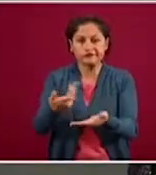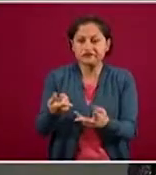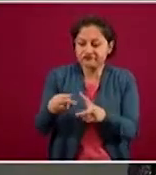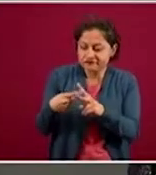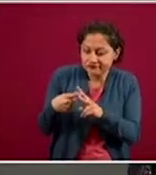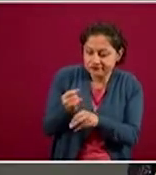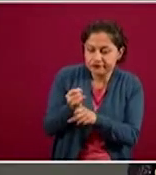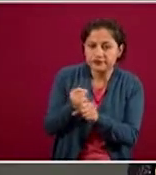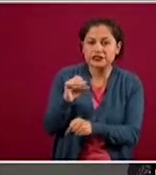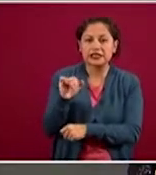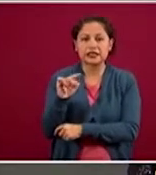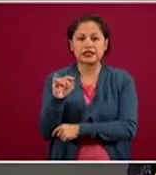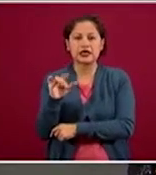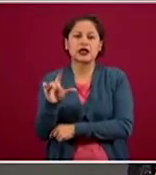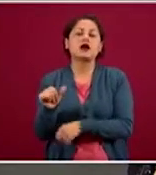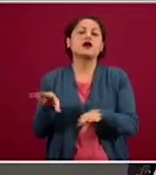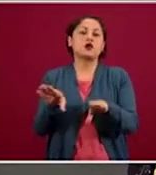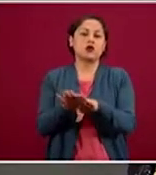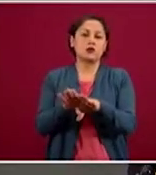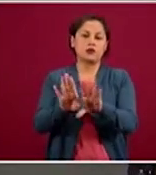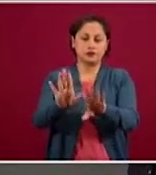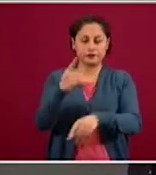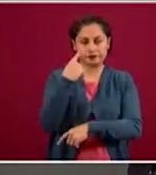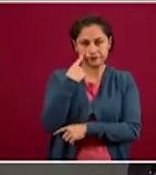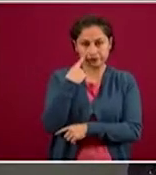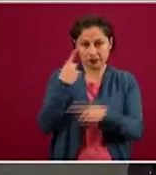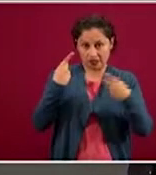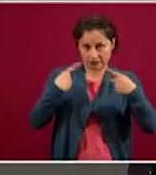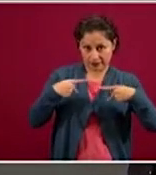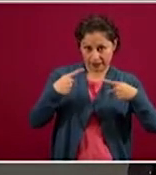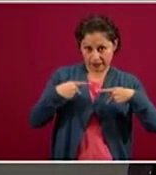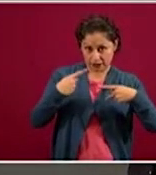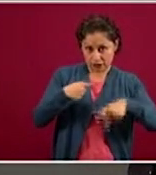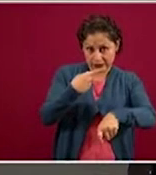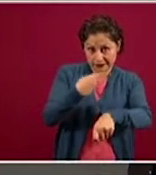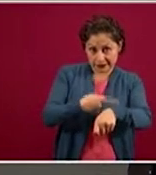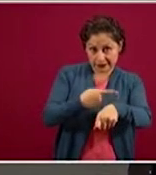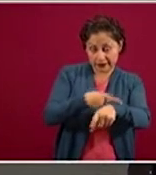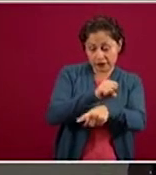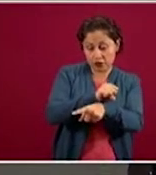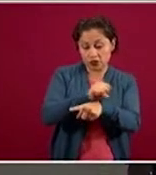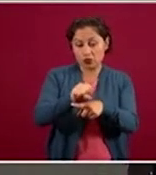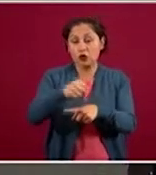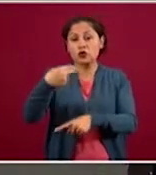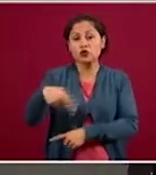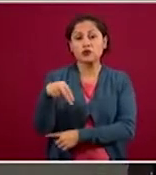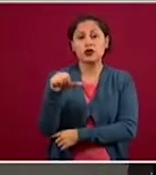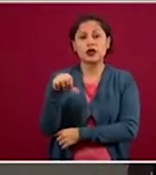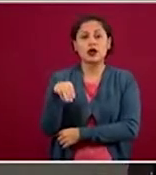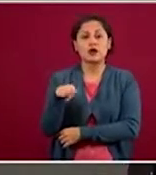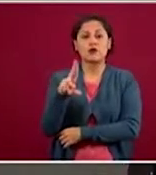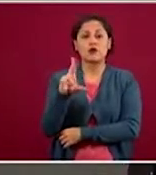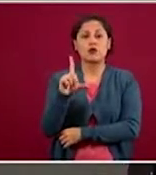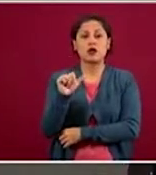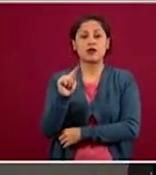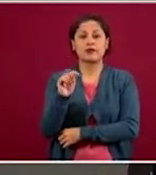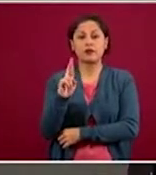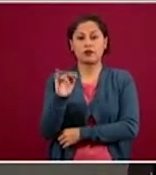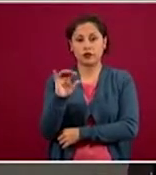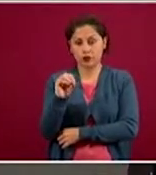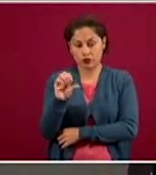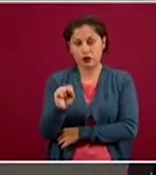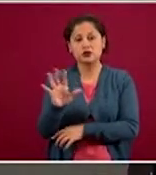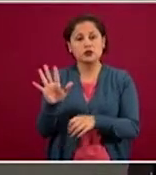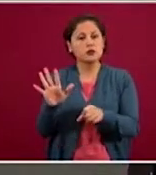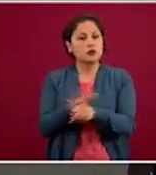Las personas que tienen enfermedad leve y que son estas que les llamamos ambulatorios, porque el tratamiento o el manejo, la vigilancia